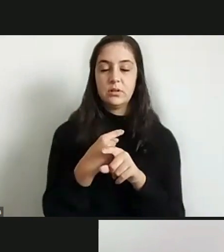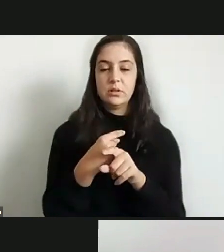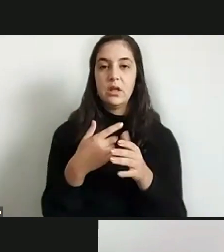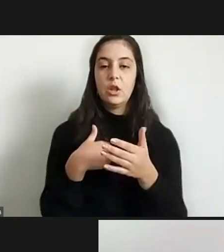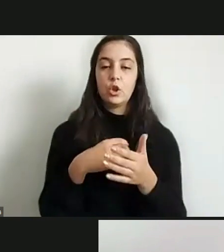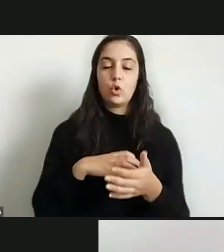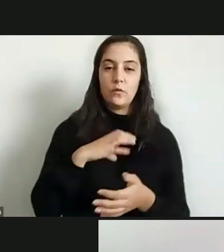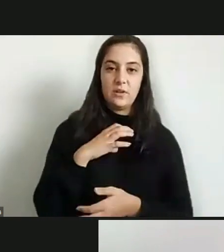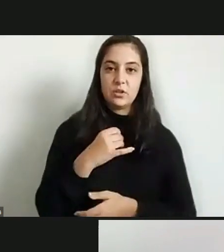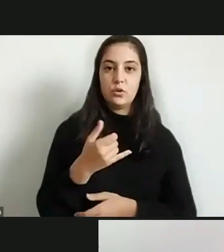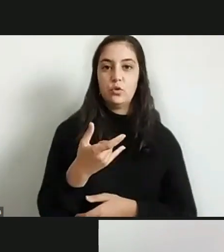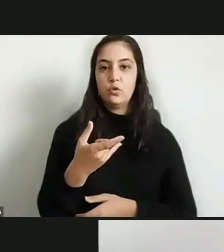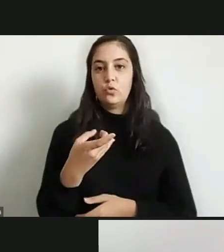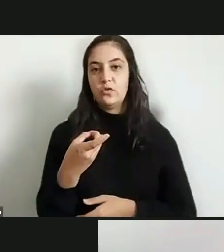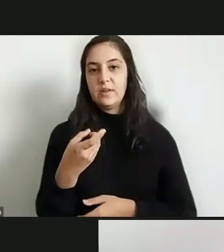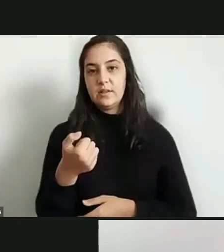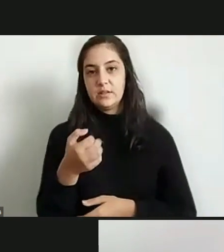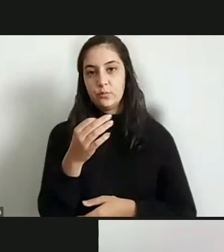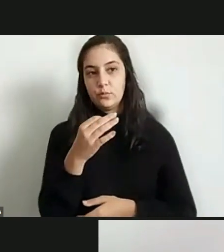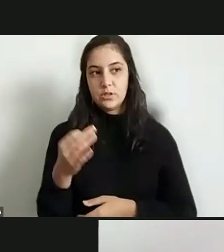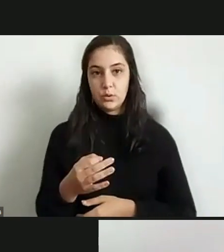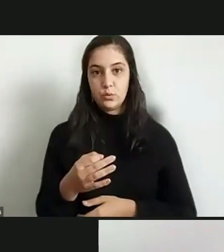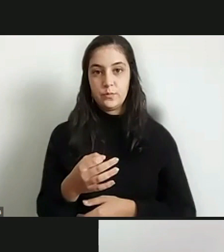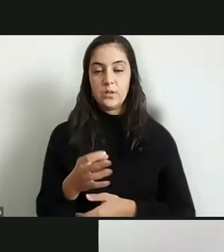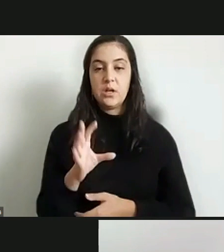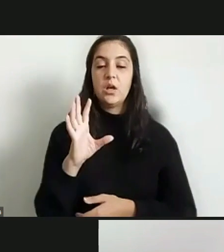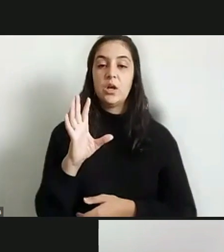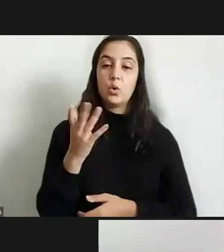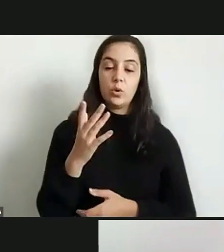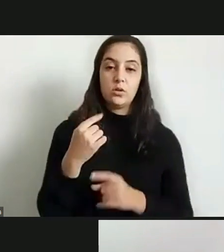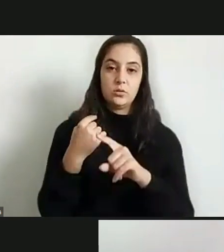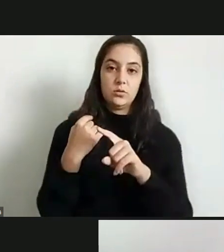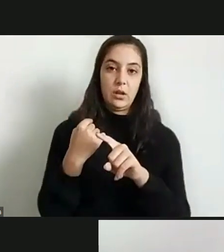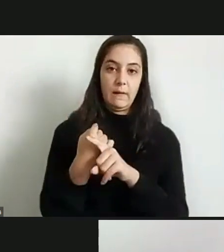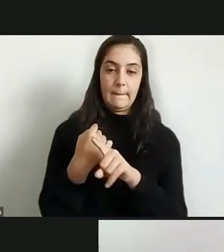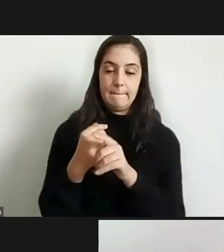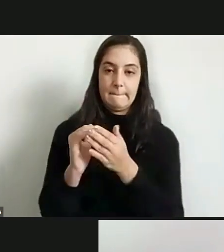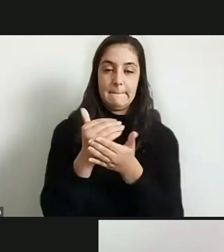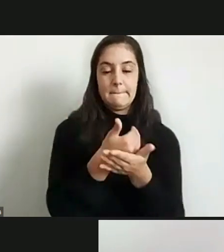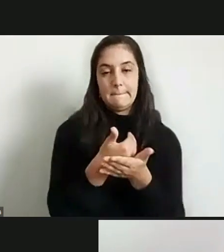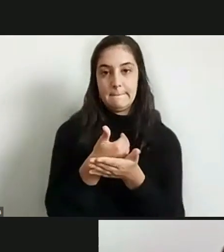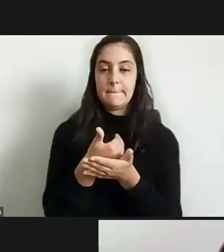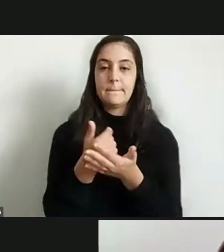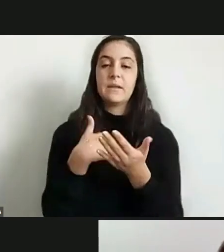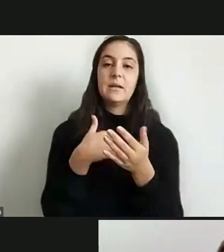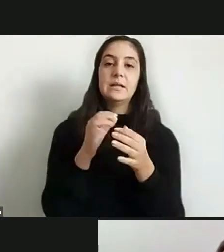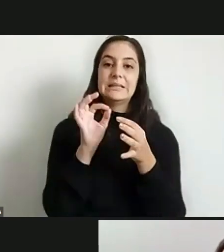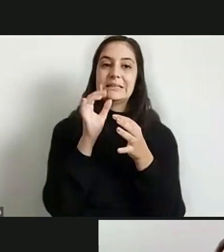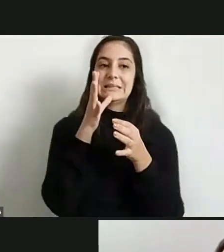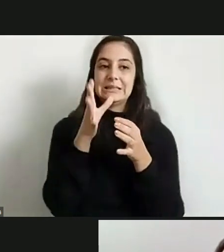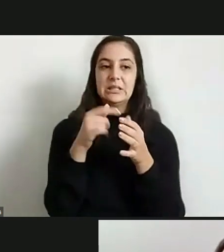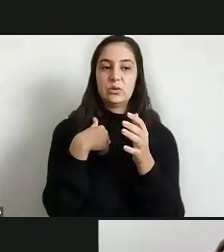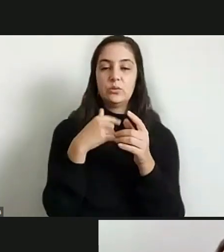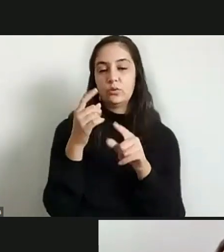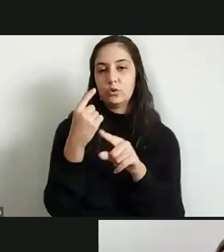confianza del 95%. Cuando las muestras tenían o se realizaron diferentes tipos